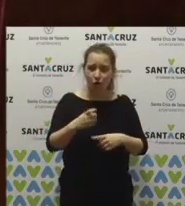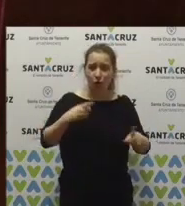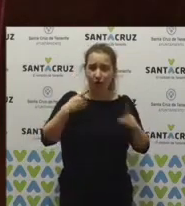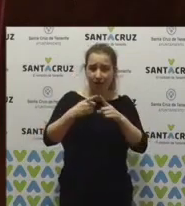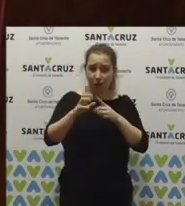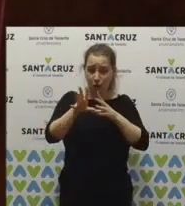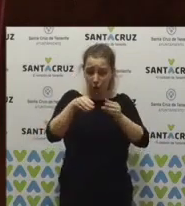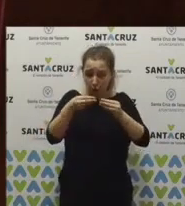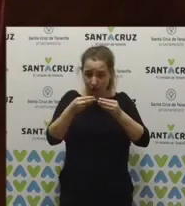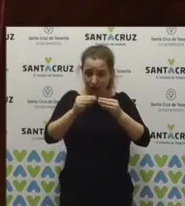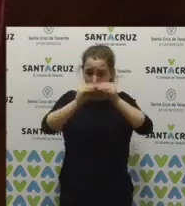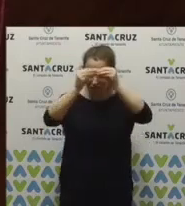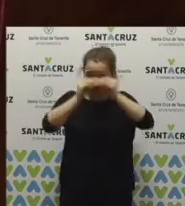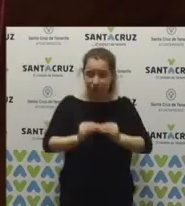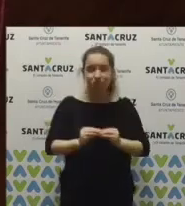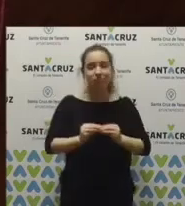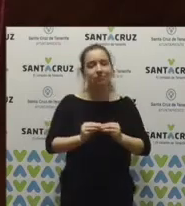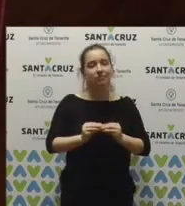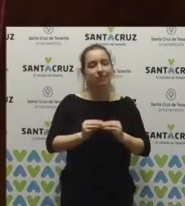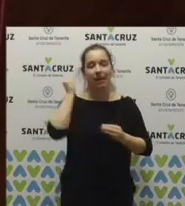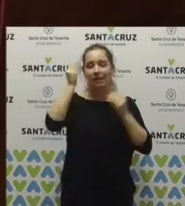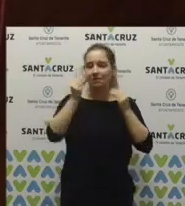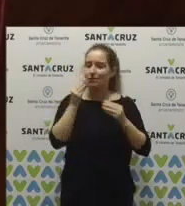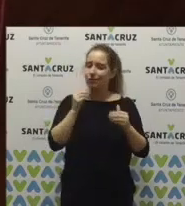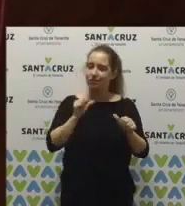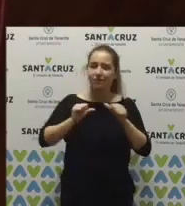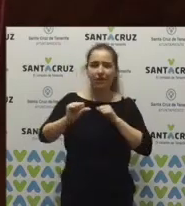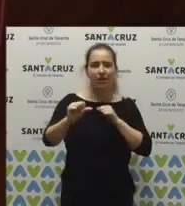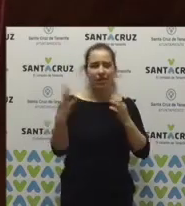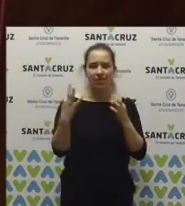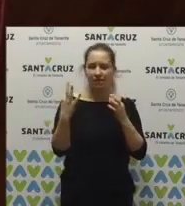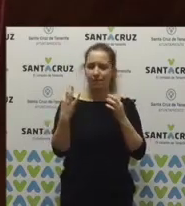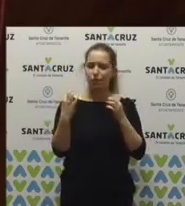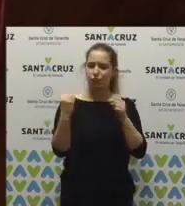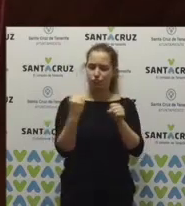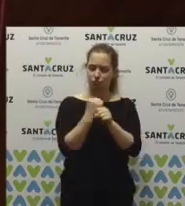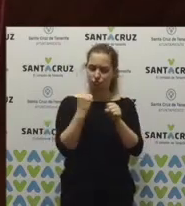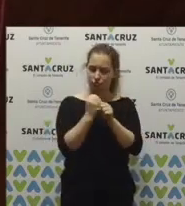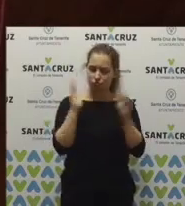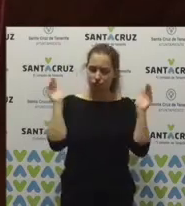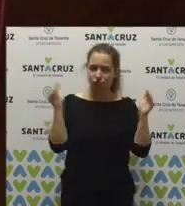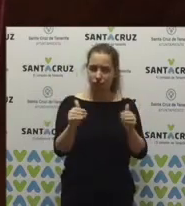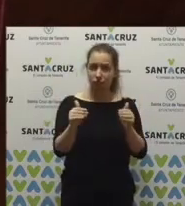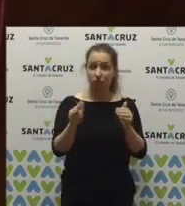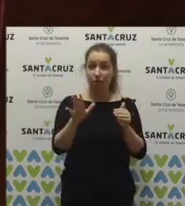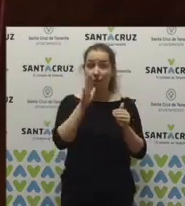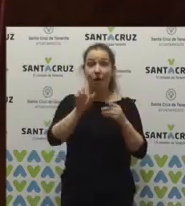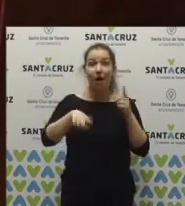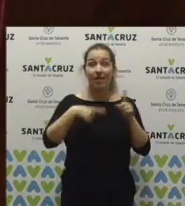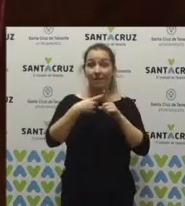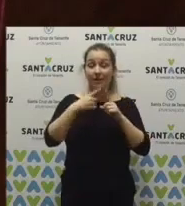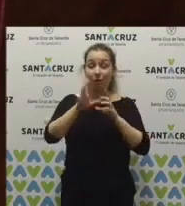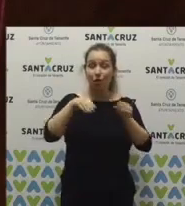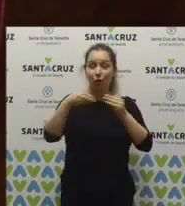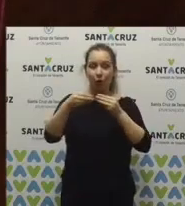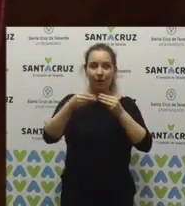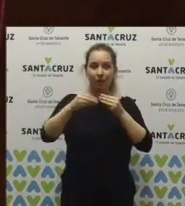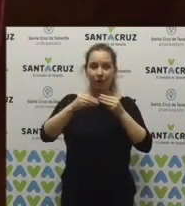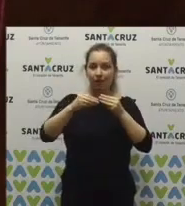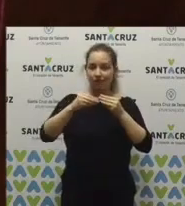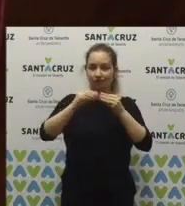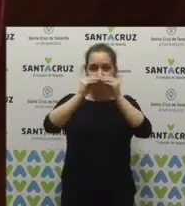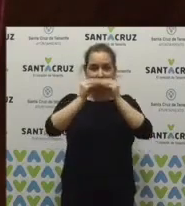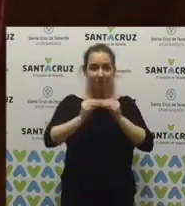este documento creo que lo que tenemos que hacer entre todos es ponernos en valor a más un documento que que se cierra en tiempo récord y empezamos a hablarlo